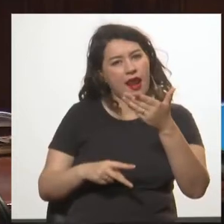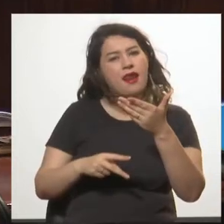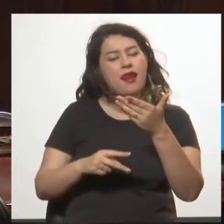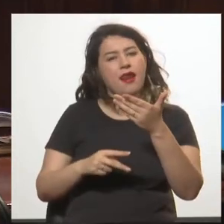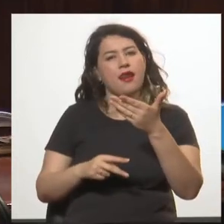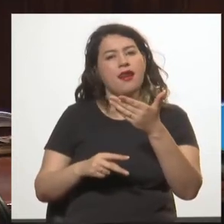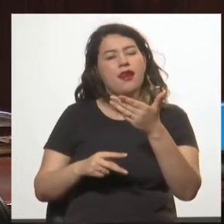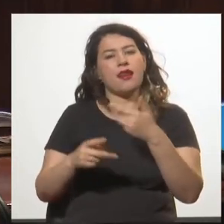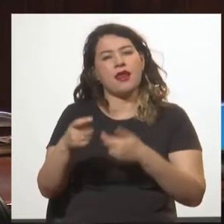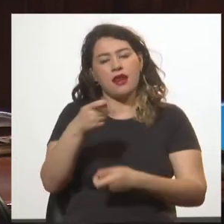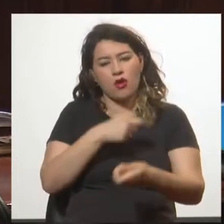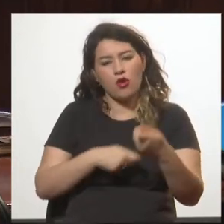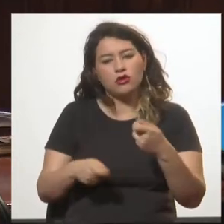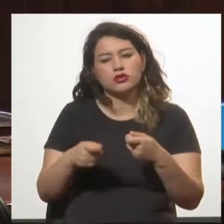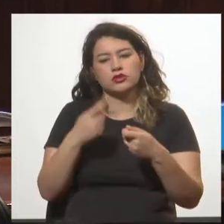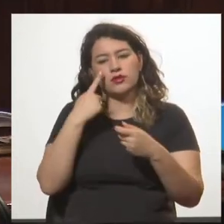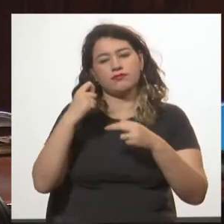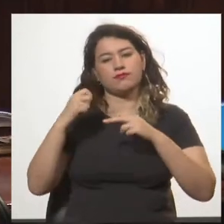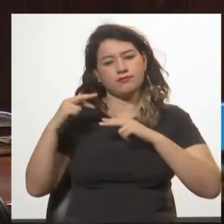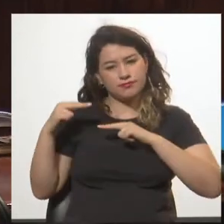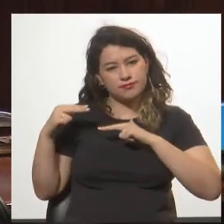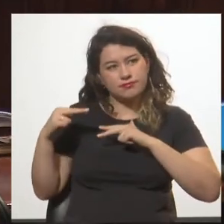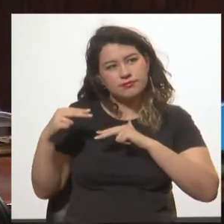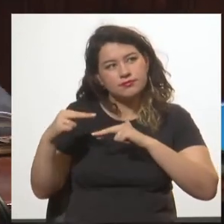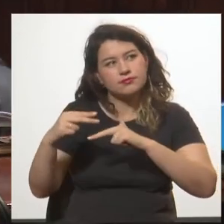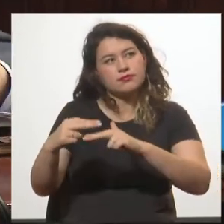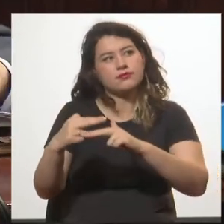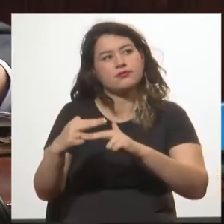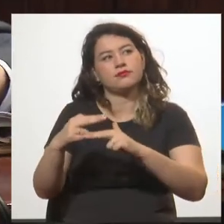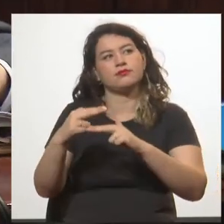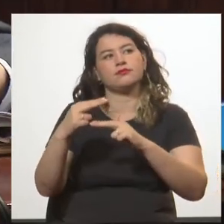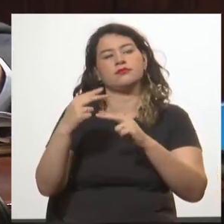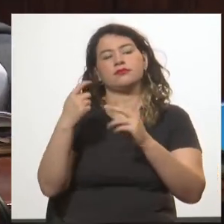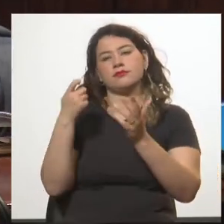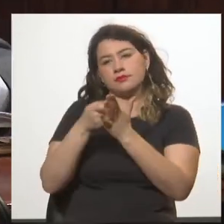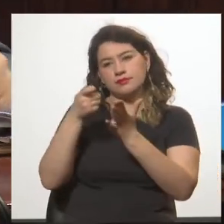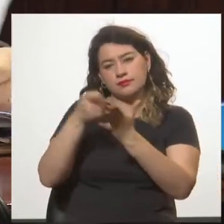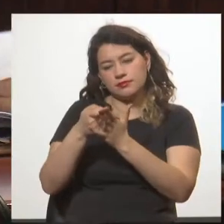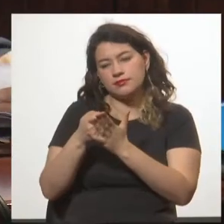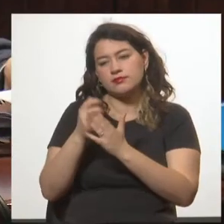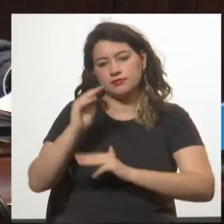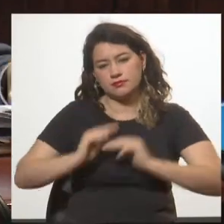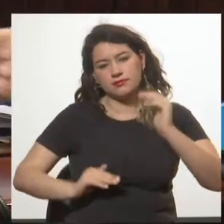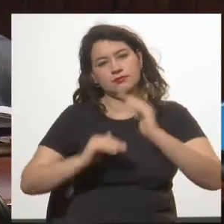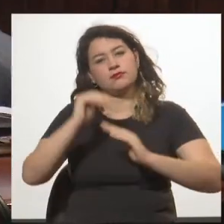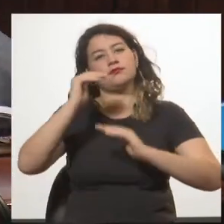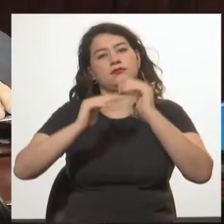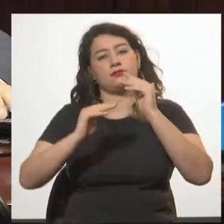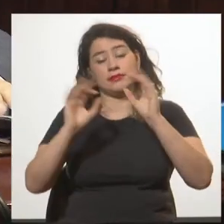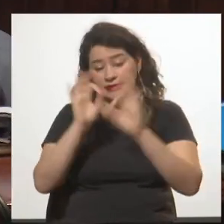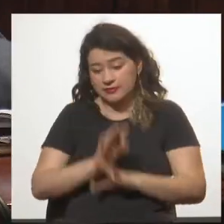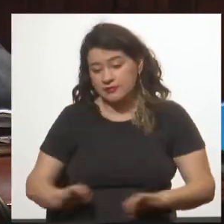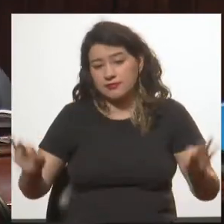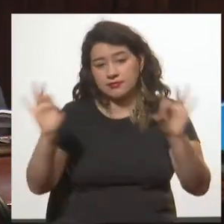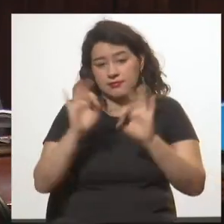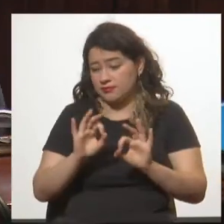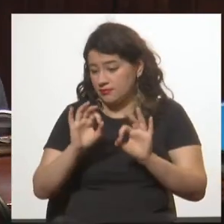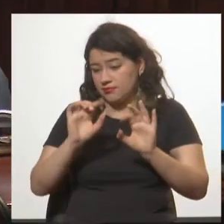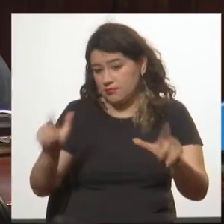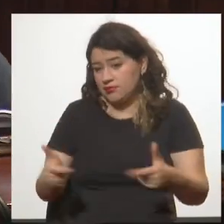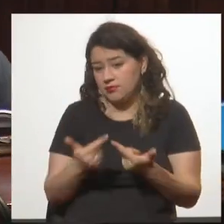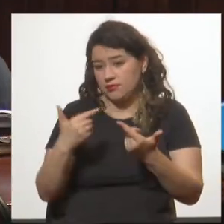auguraban la sostenibilidad sostenibilidad y rentabilidad del proceso cosas que no han ocurrido